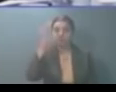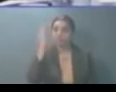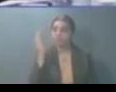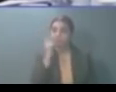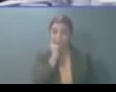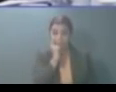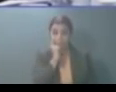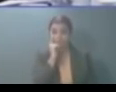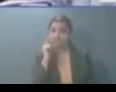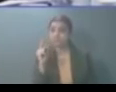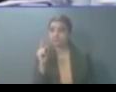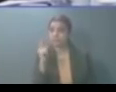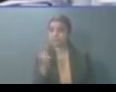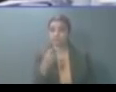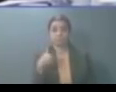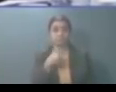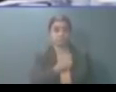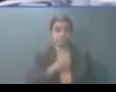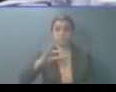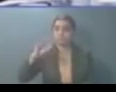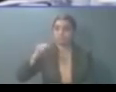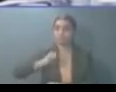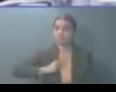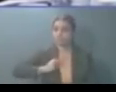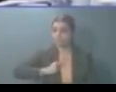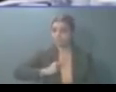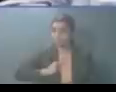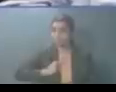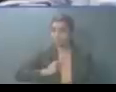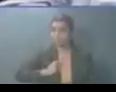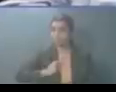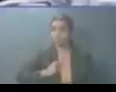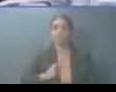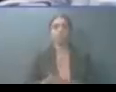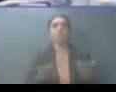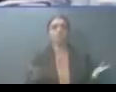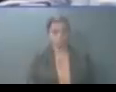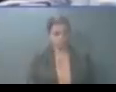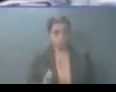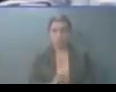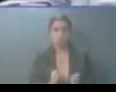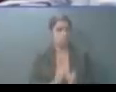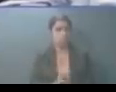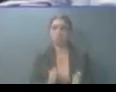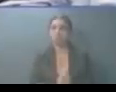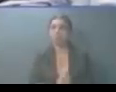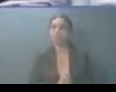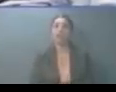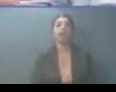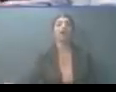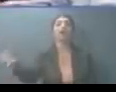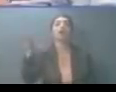fíjense bien, miembros de la Fuerza Armada, ¿y por qué no? Si es que no hay ningún problema. El problema es